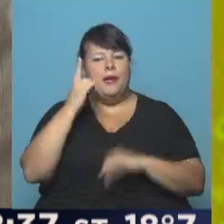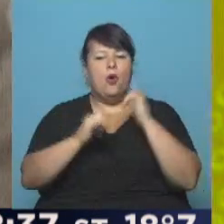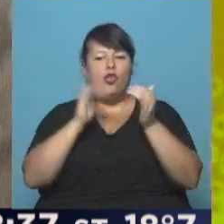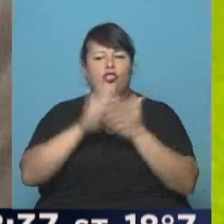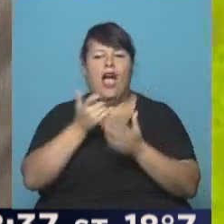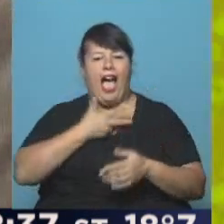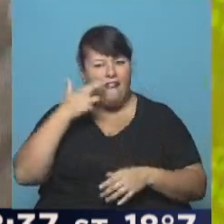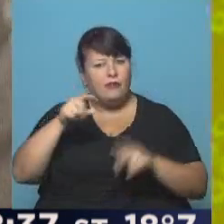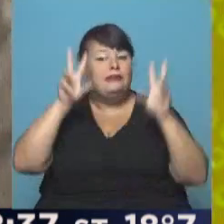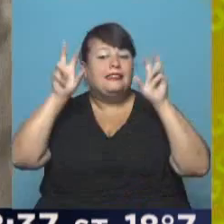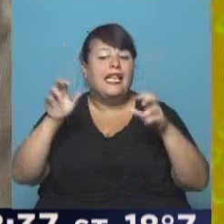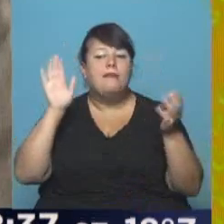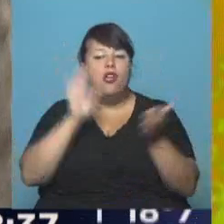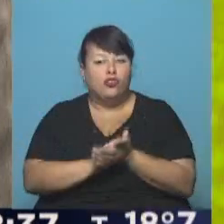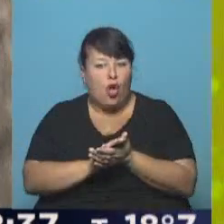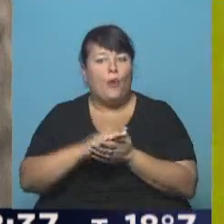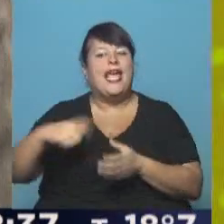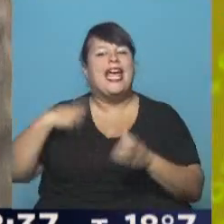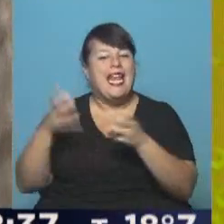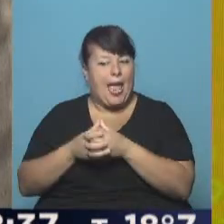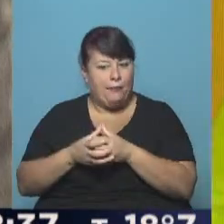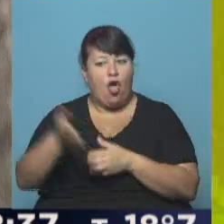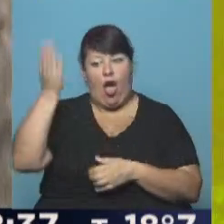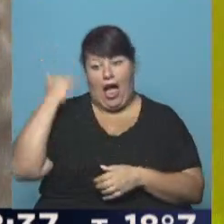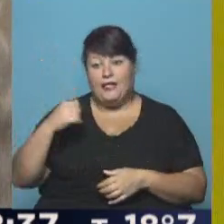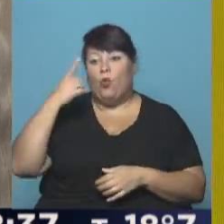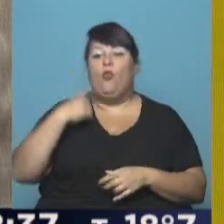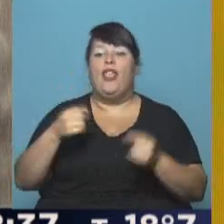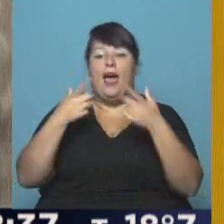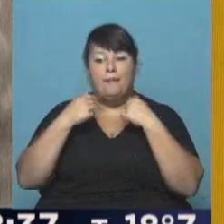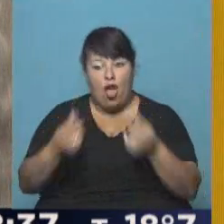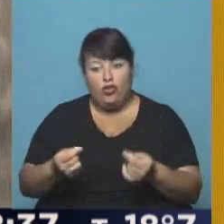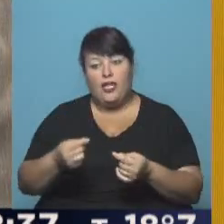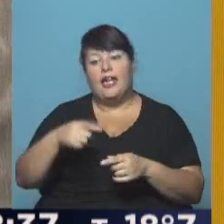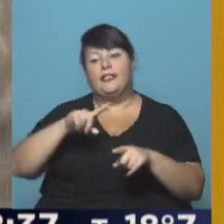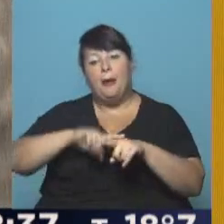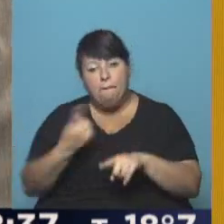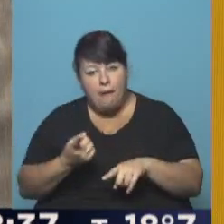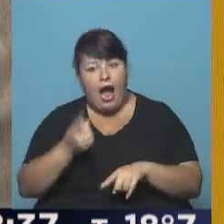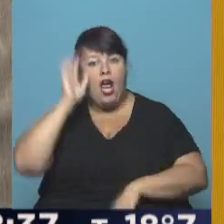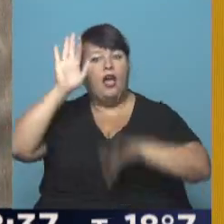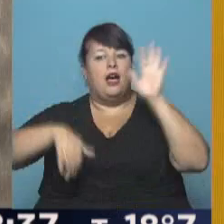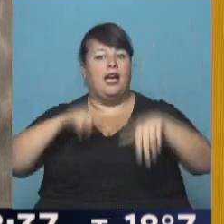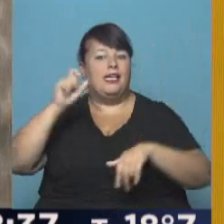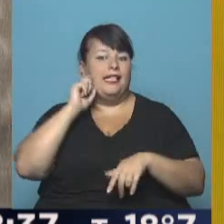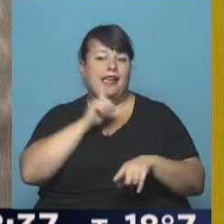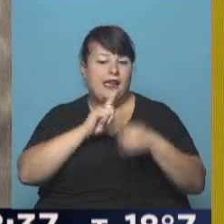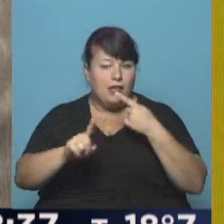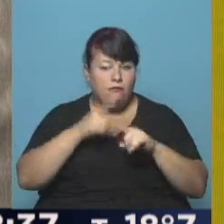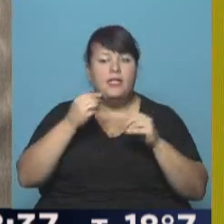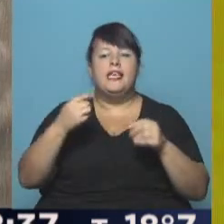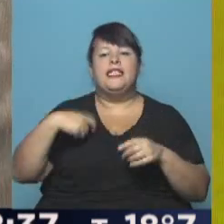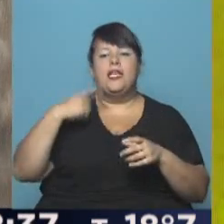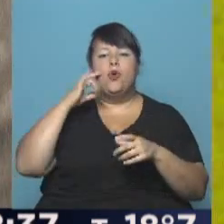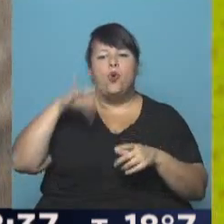del tema de la afip un tema que tiene que ver con lo gremial ayer fue una jornada de protesta una jornada de paro convocada por la cgt y el